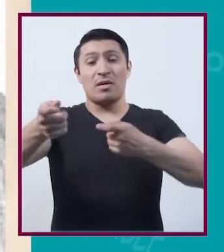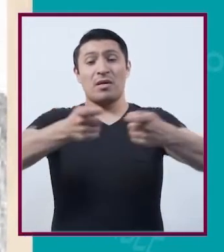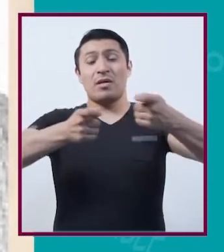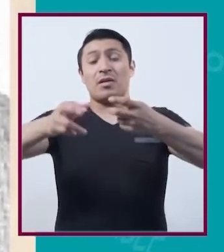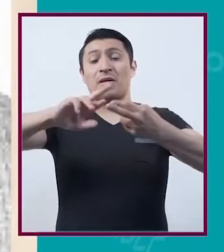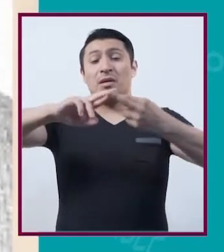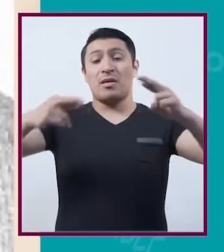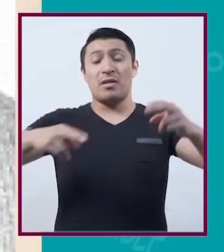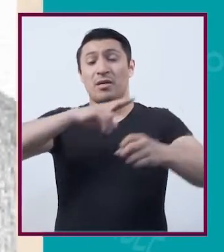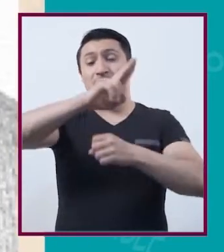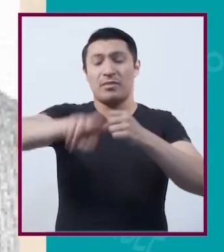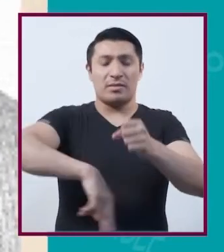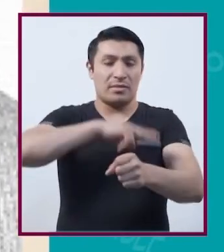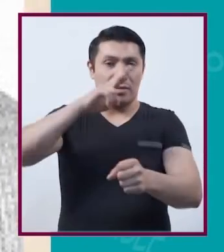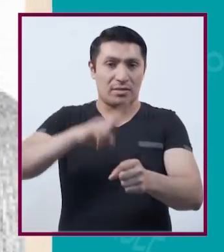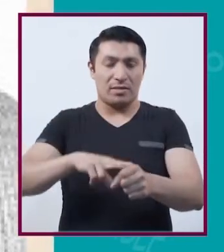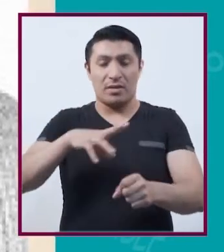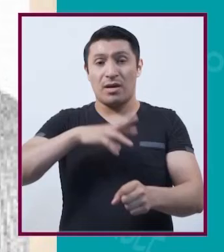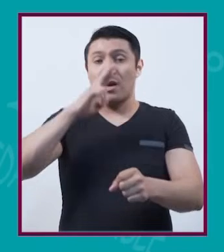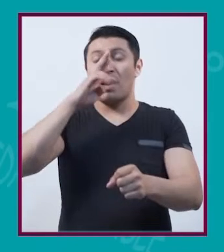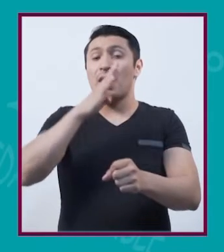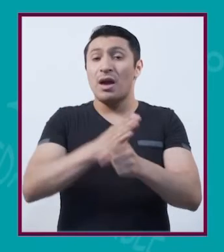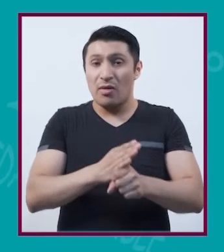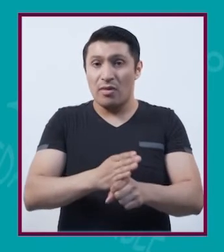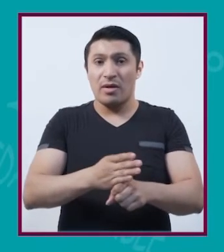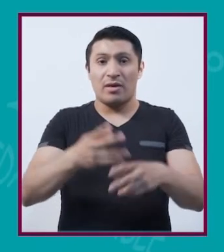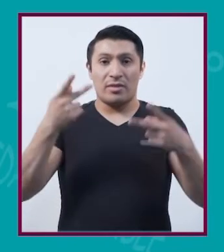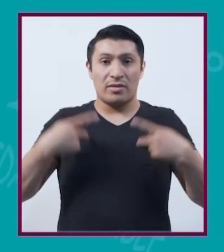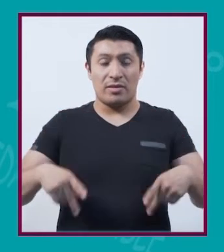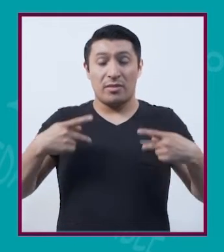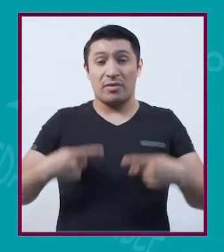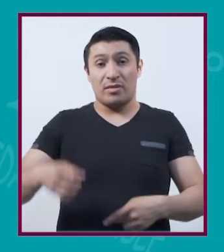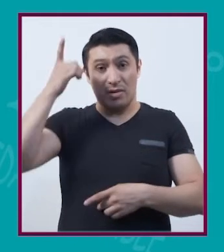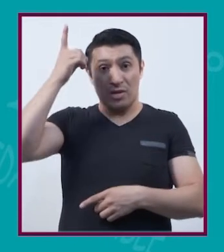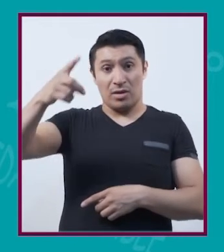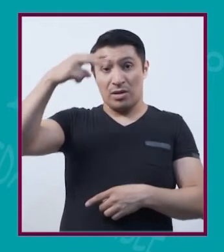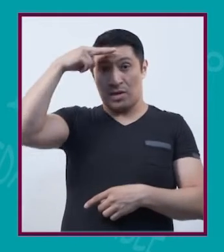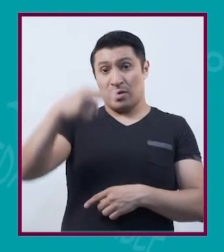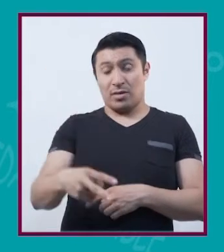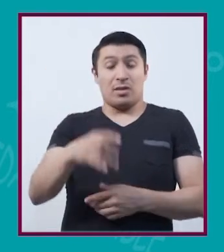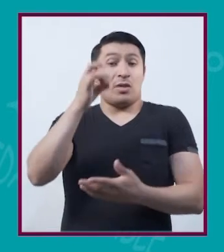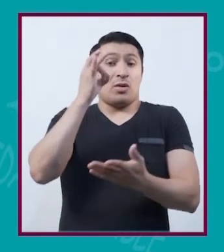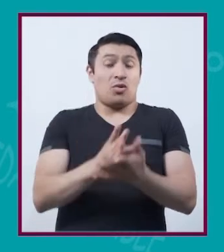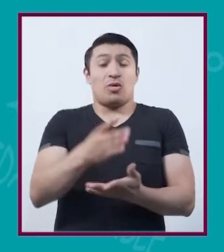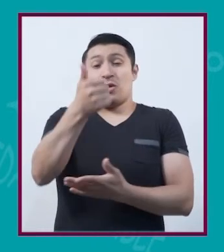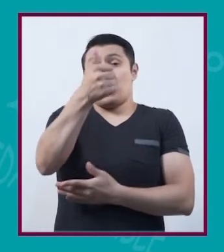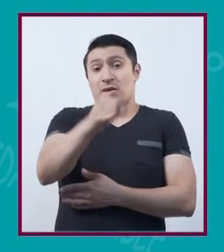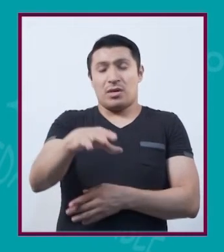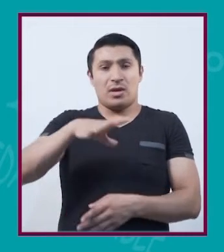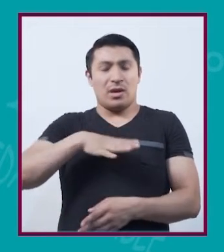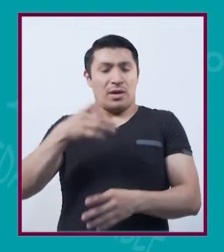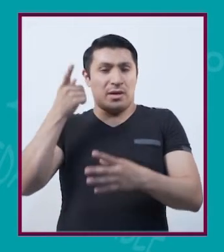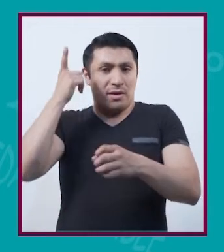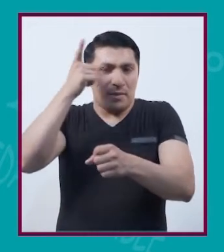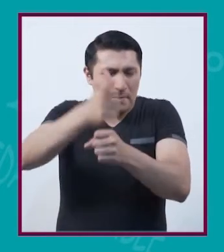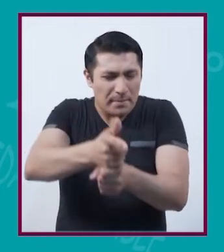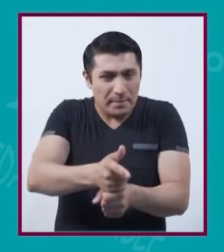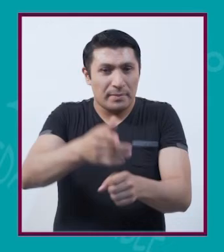sumamente interesado en que el manejo de los recursos naturales quedara en manos de propietarios mexicanos.